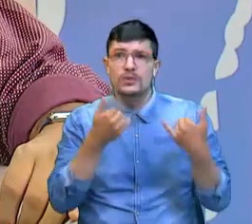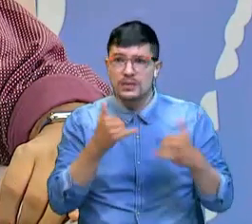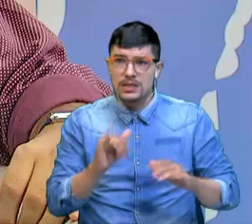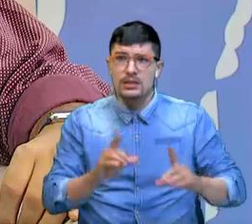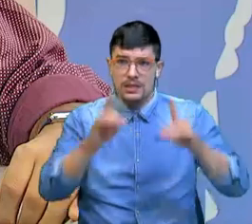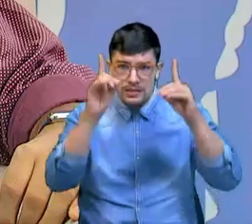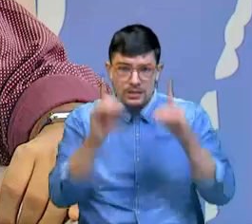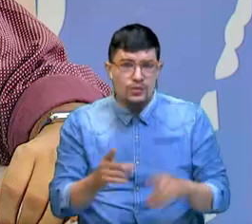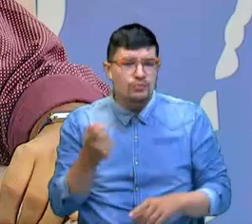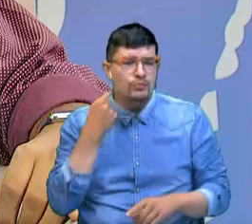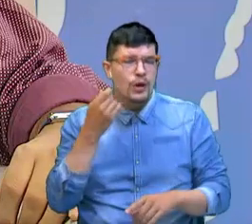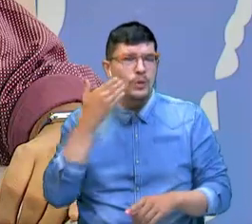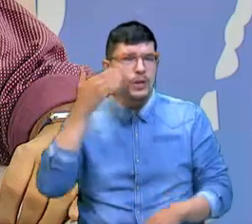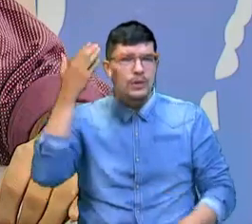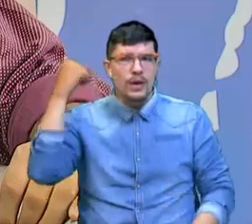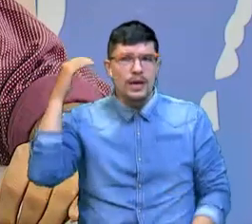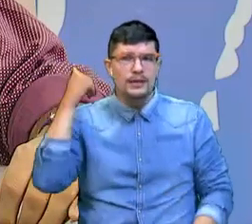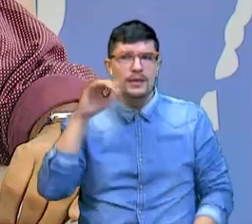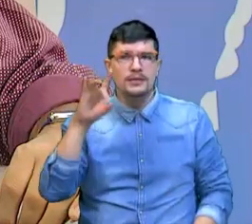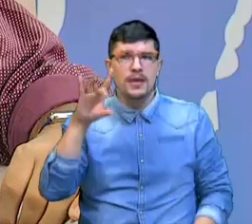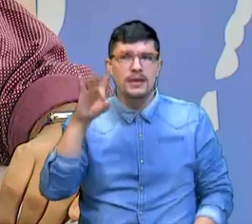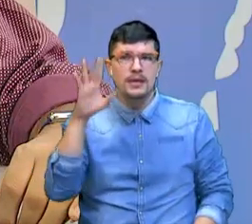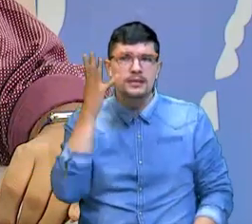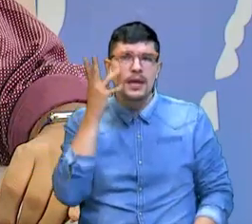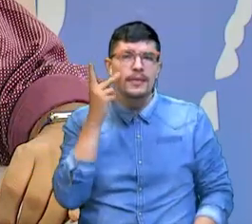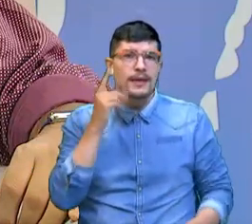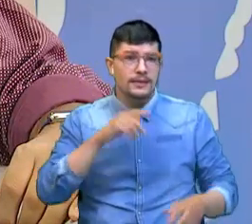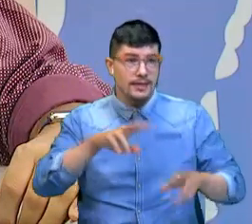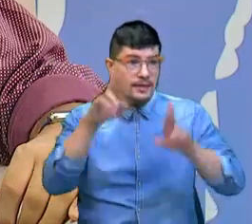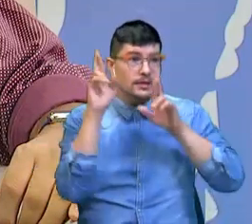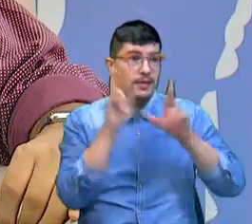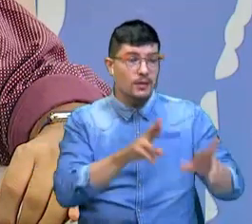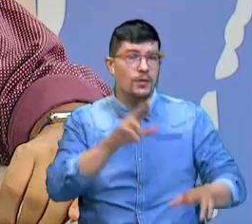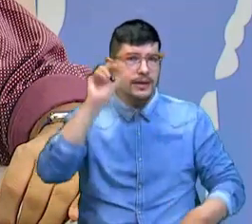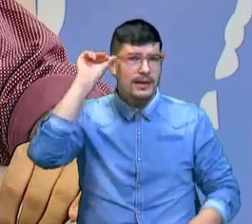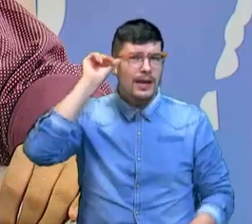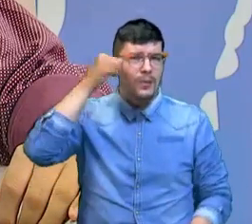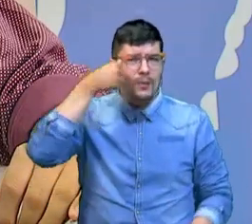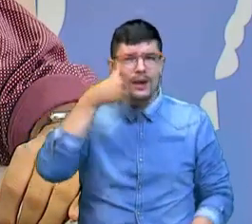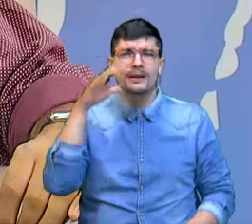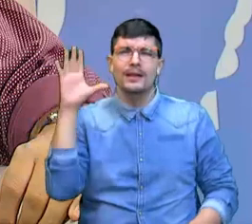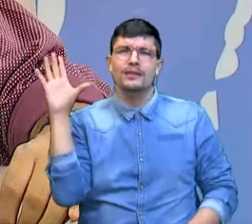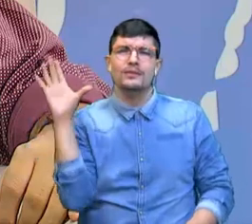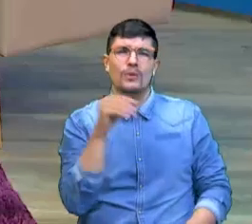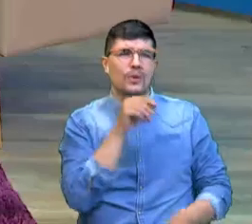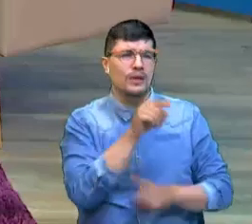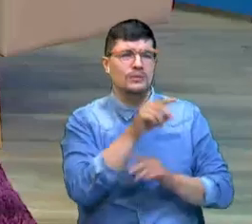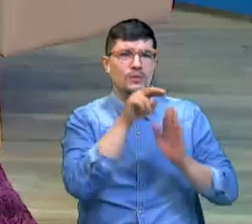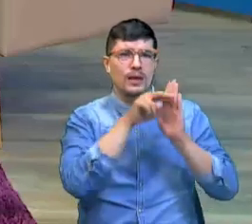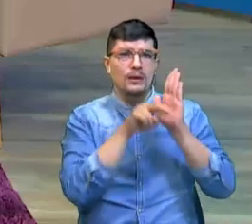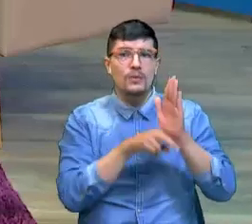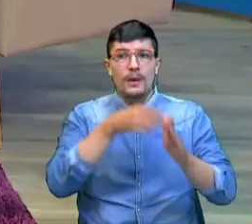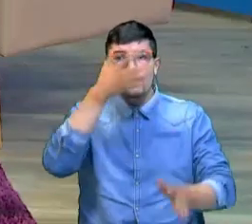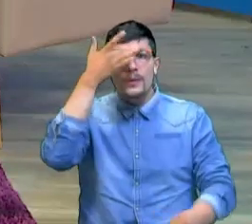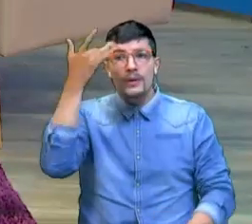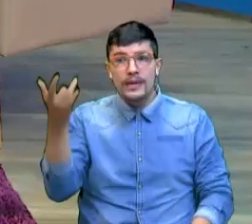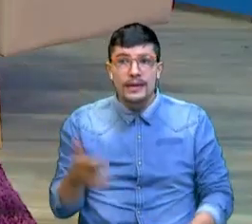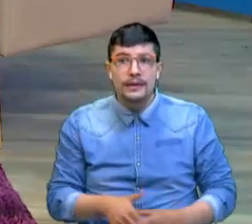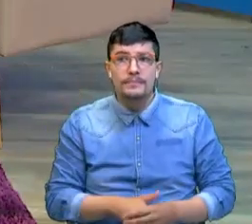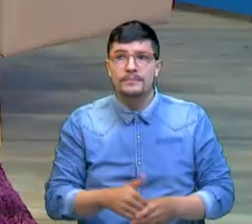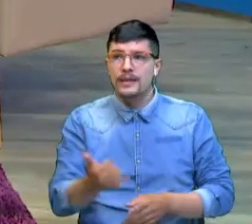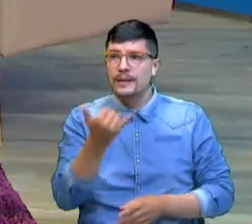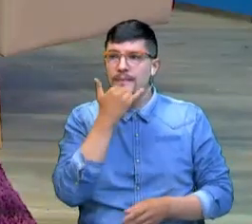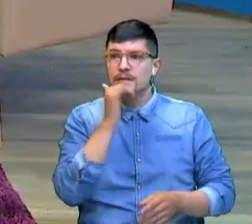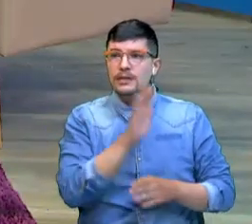decisiones, entre otras la última de hace 15 días, precisamente recordando todas estas sus reglas, porque lamentablemente las